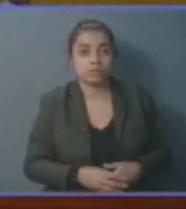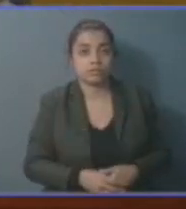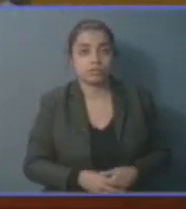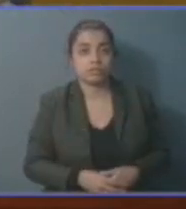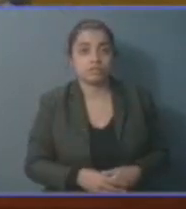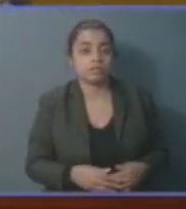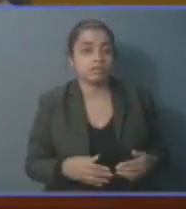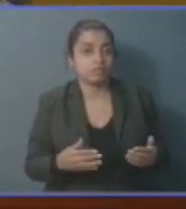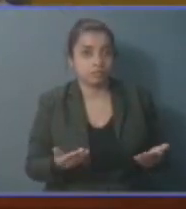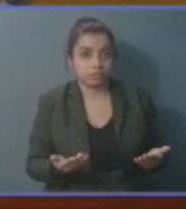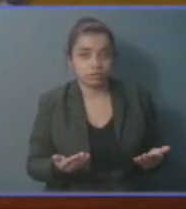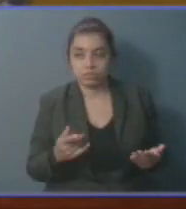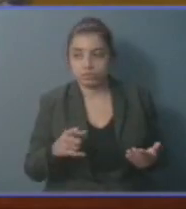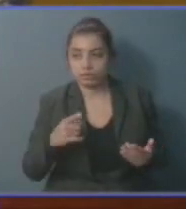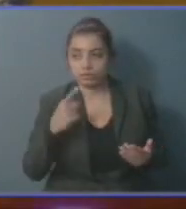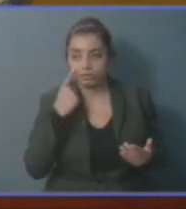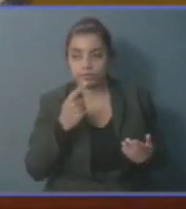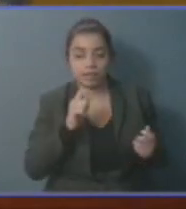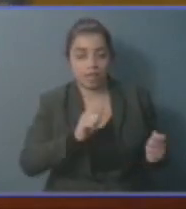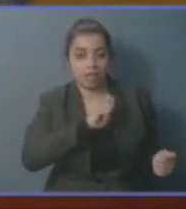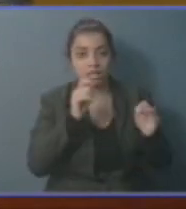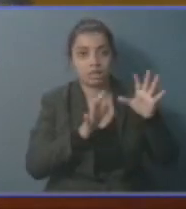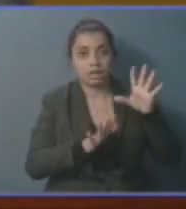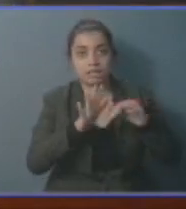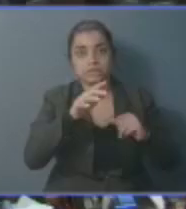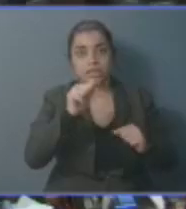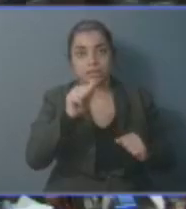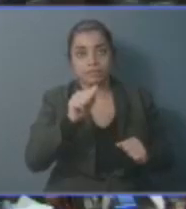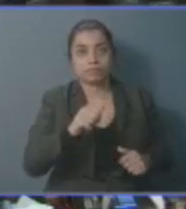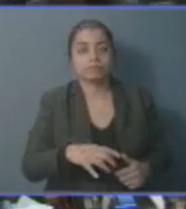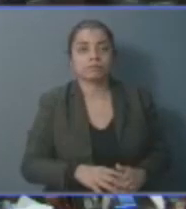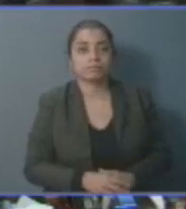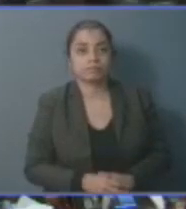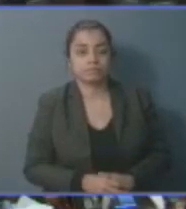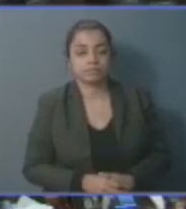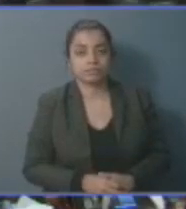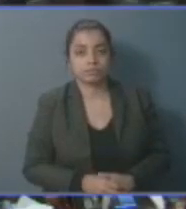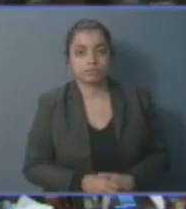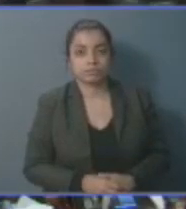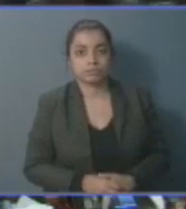de que contiene la pieza 15A.